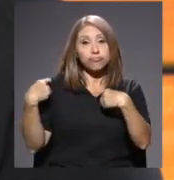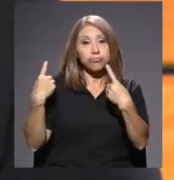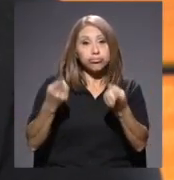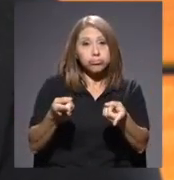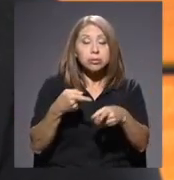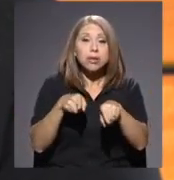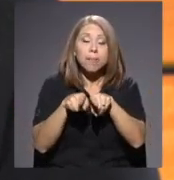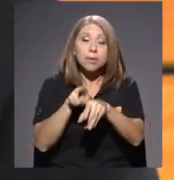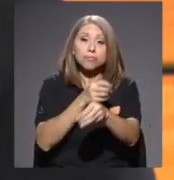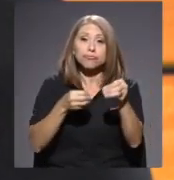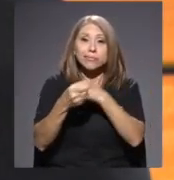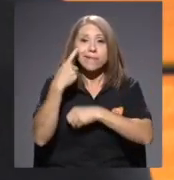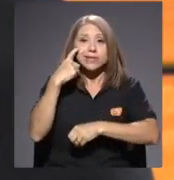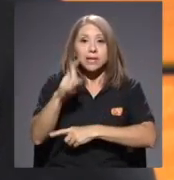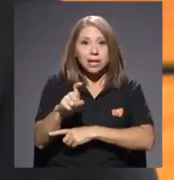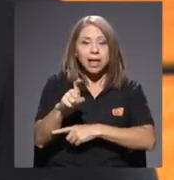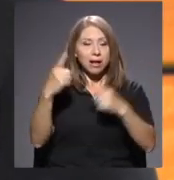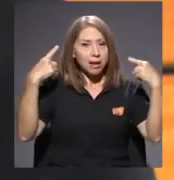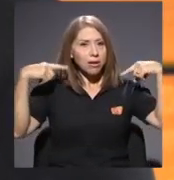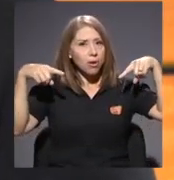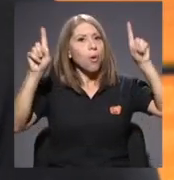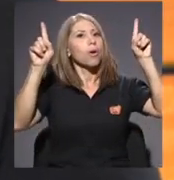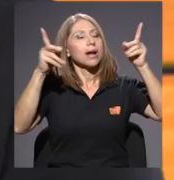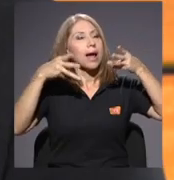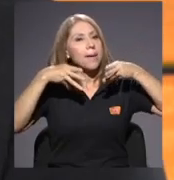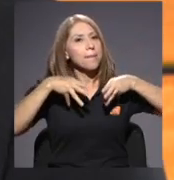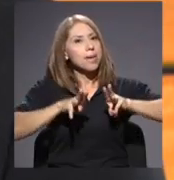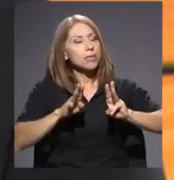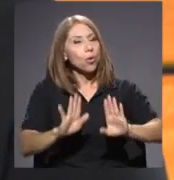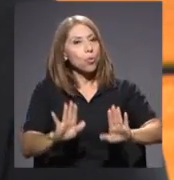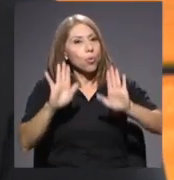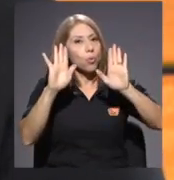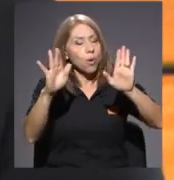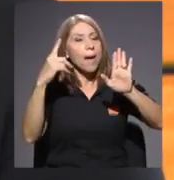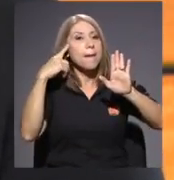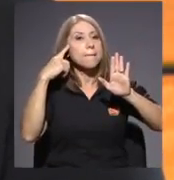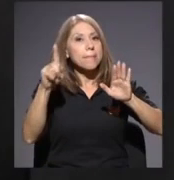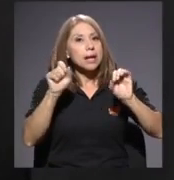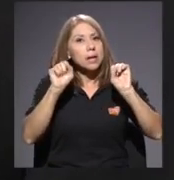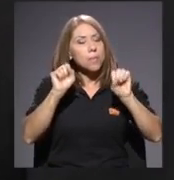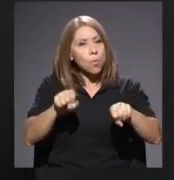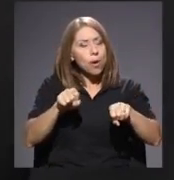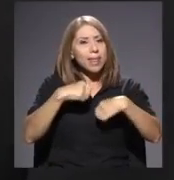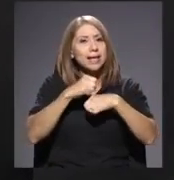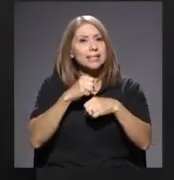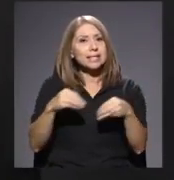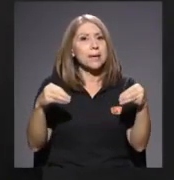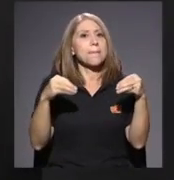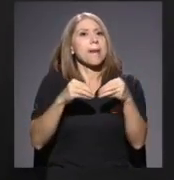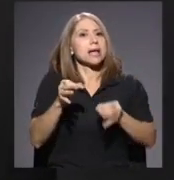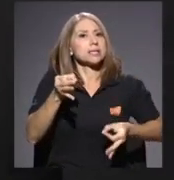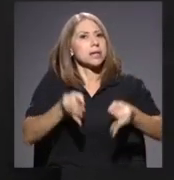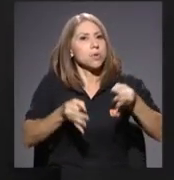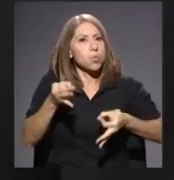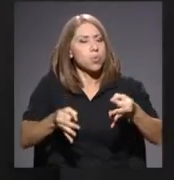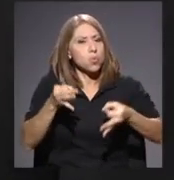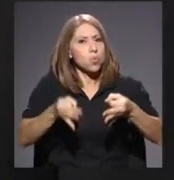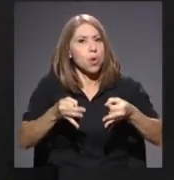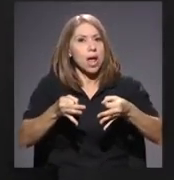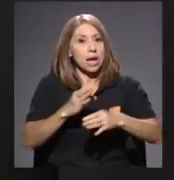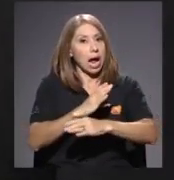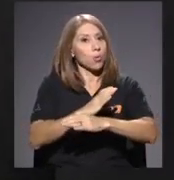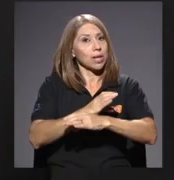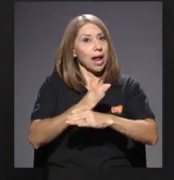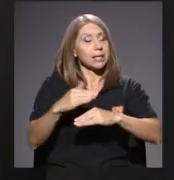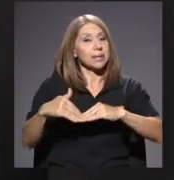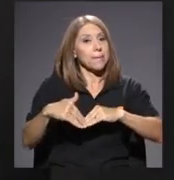fiscalía logra que se establezca un método extraordinario para que puedan extenderse las medidas cautelares más allá de un año. Recordemos que en noviembre del